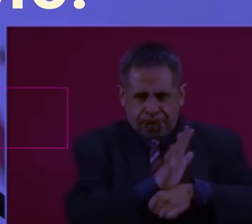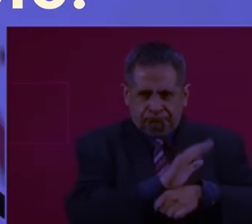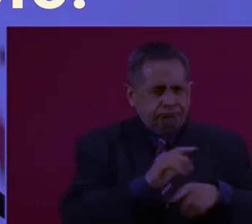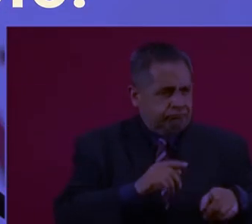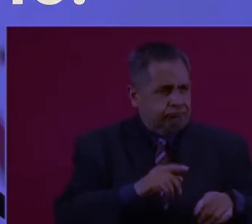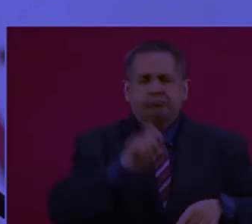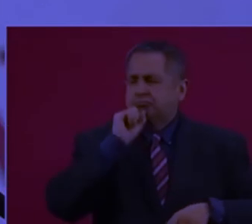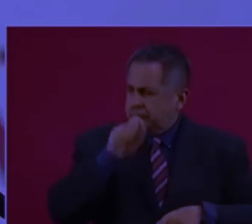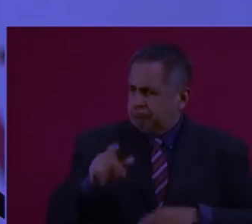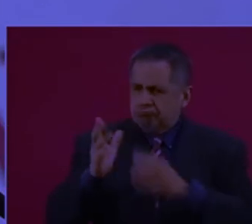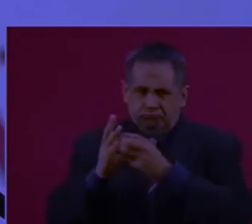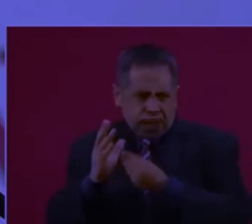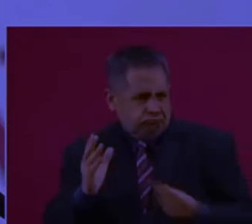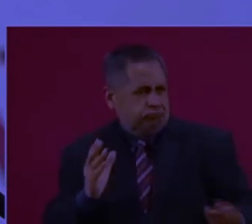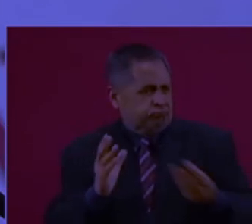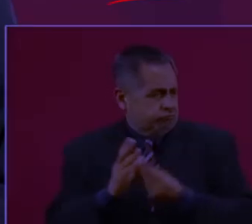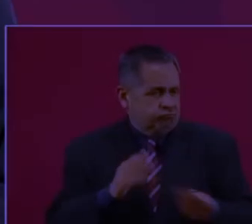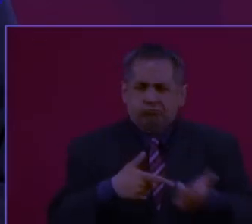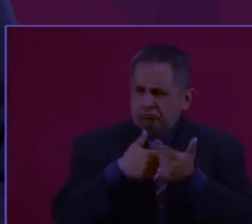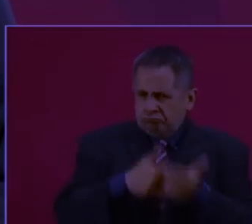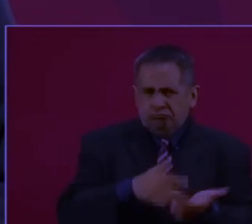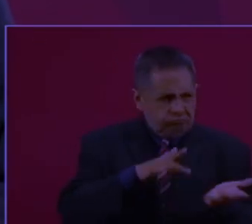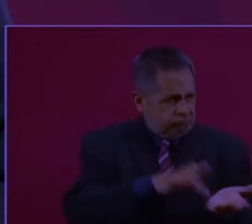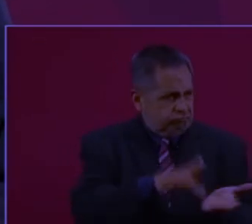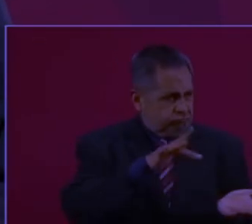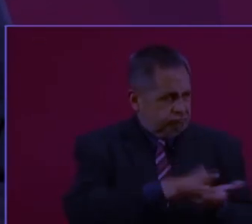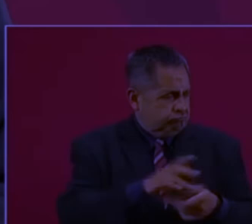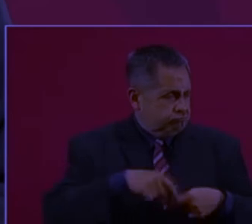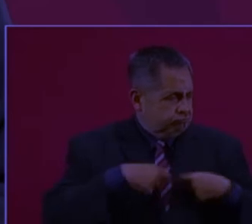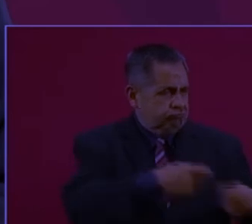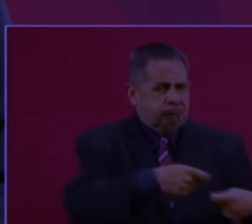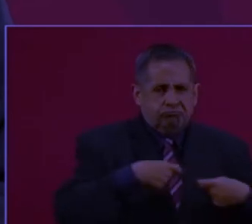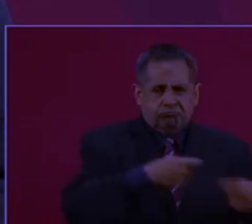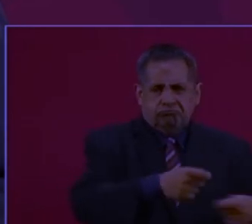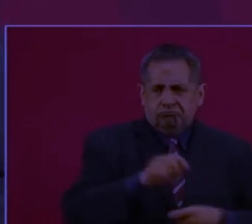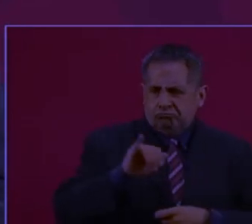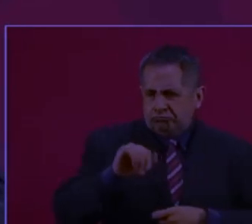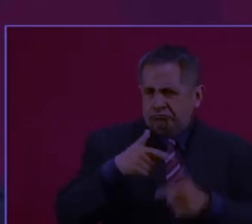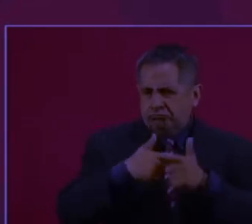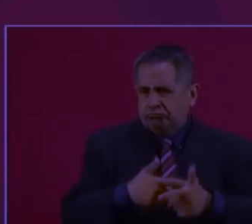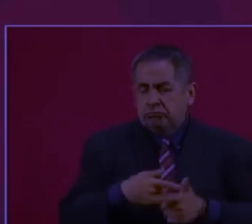Claro que vamos a seguir apoyándolos. Pero queremos ver.